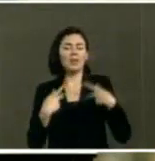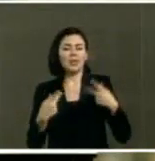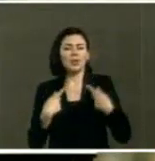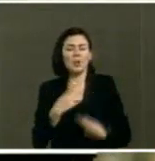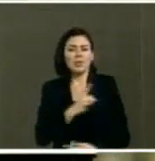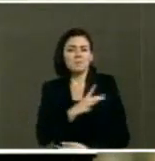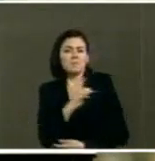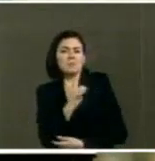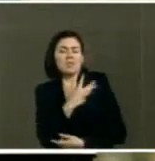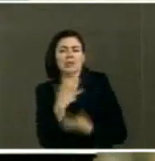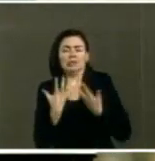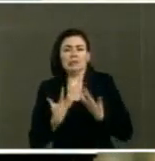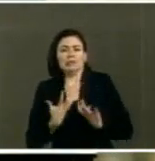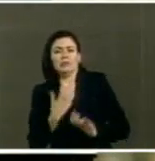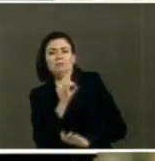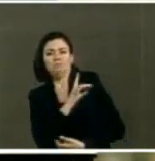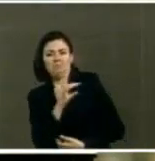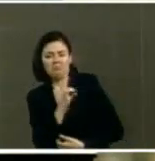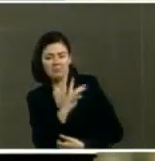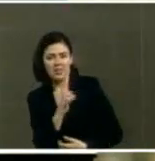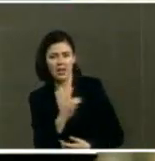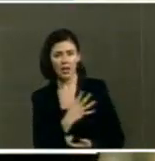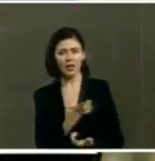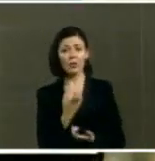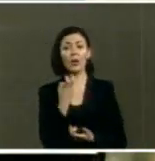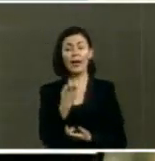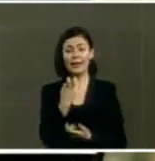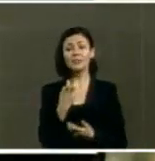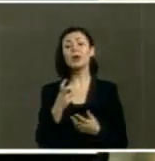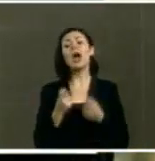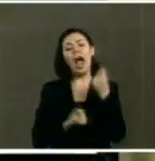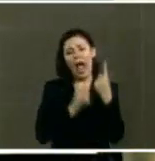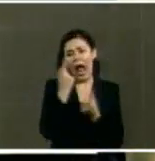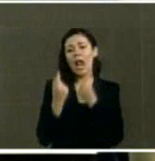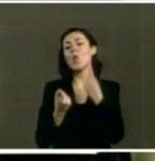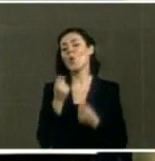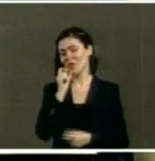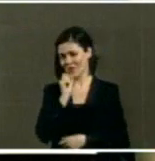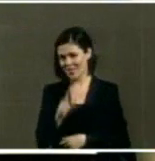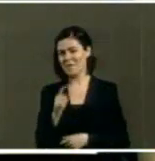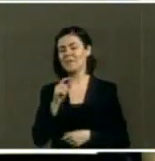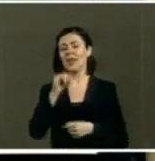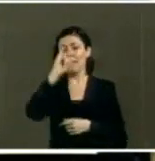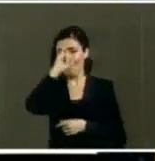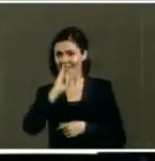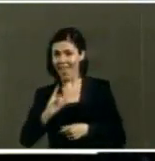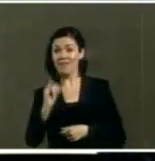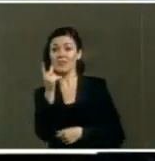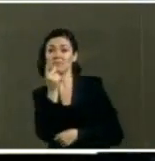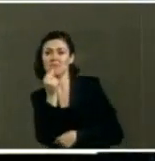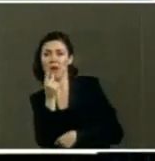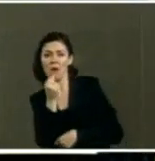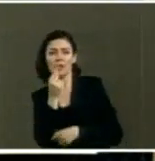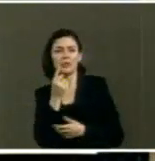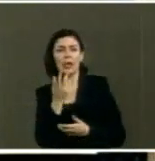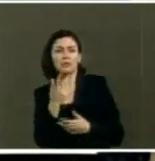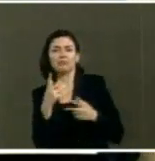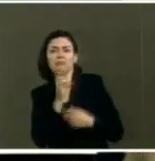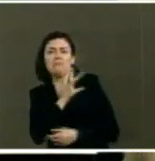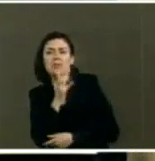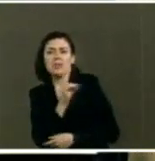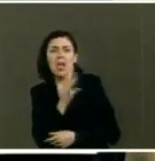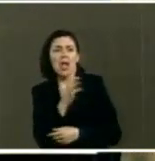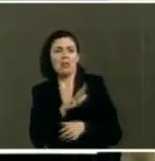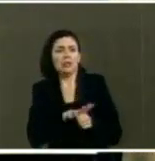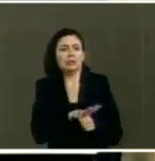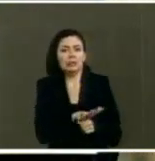debilidad institucional también ha generado cierta parálisis en algunas autoridades y policías del país, provocando que